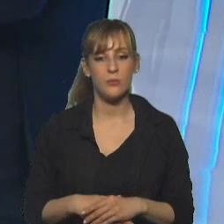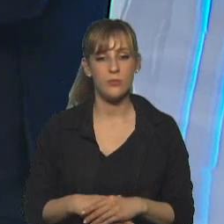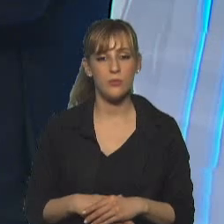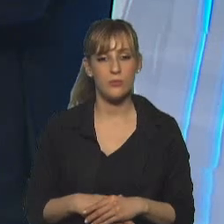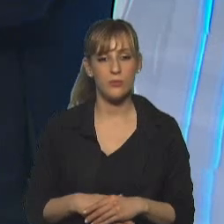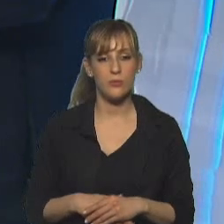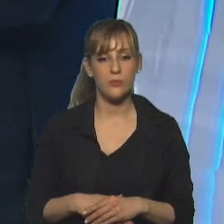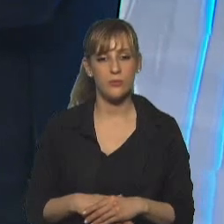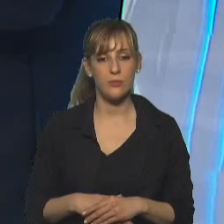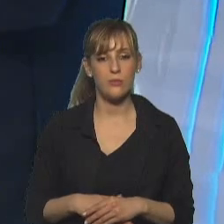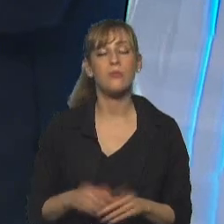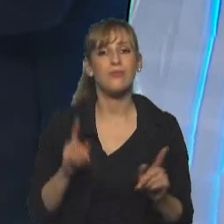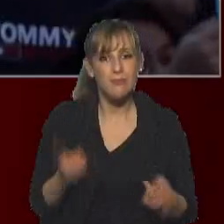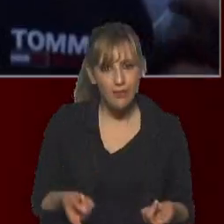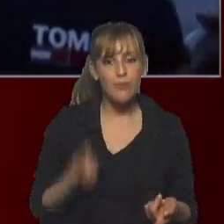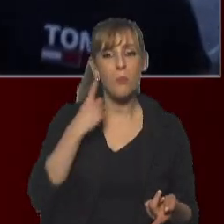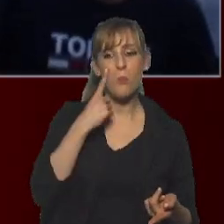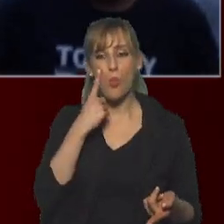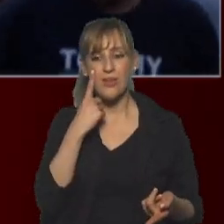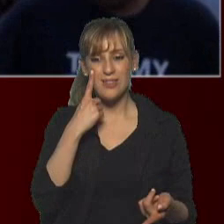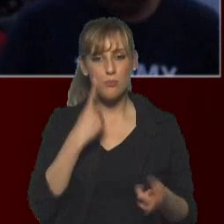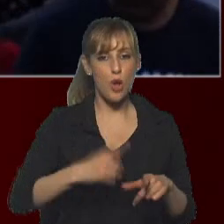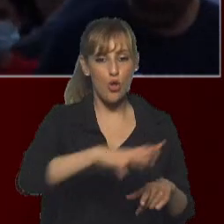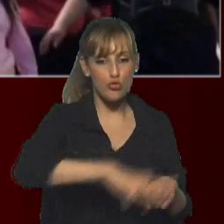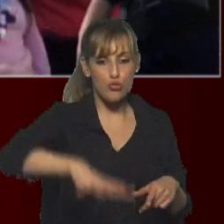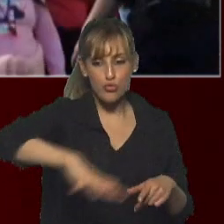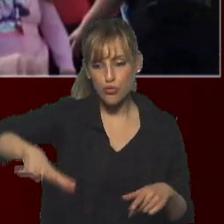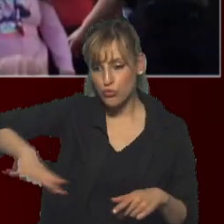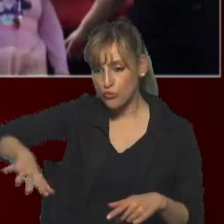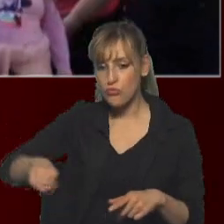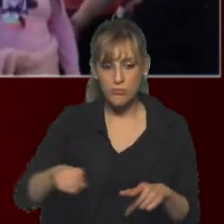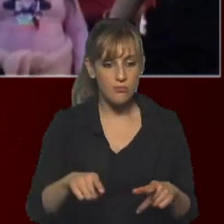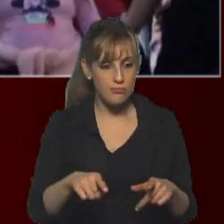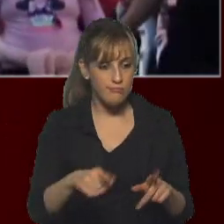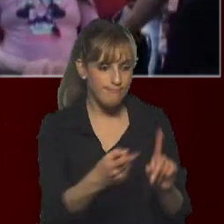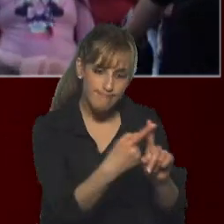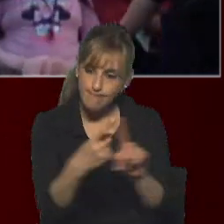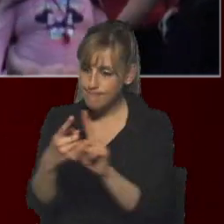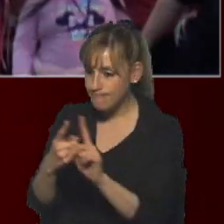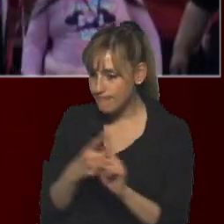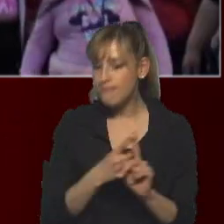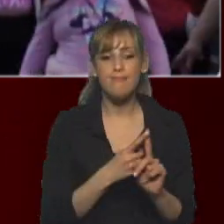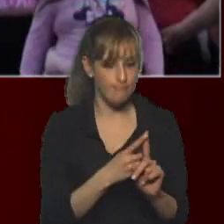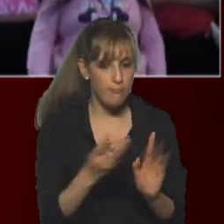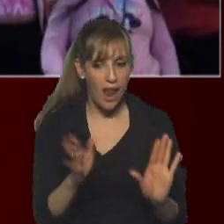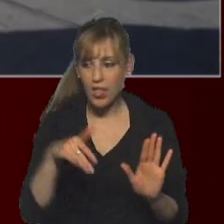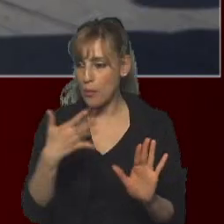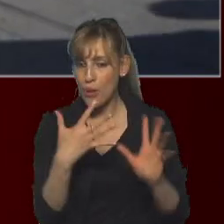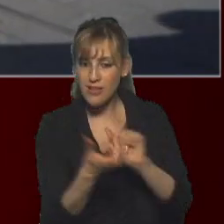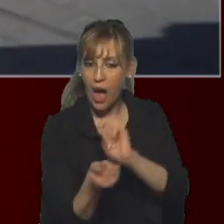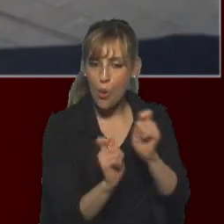para socializar con los municipios del país la propuesta y con una devolución para poder hacer ajustes finales. Y lo